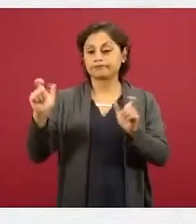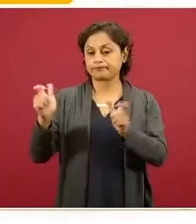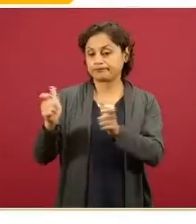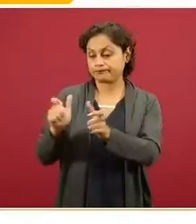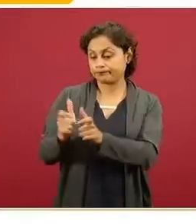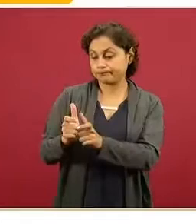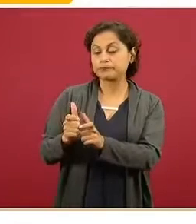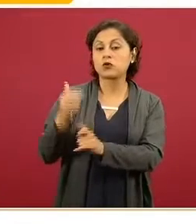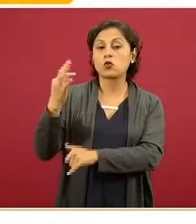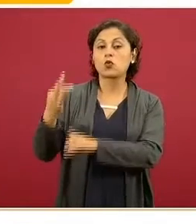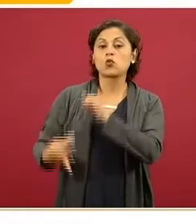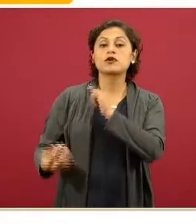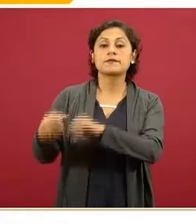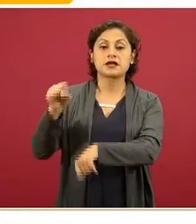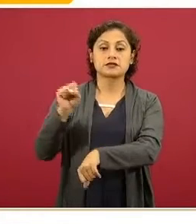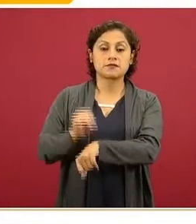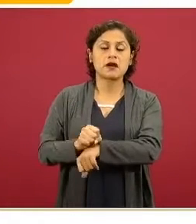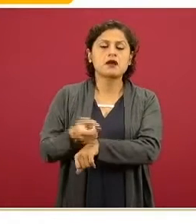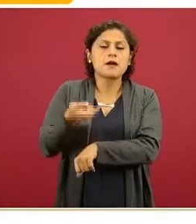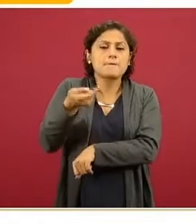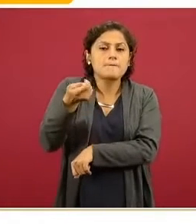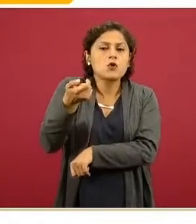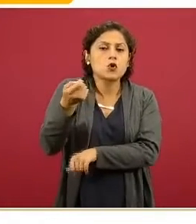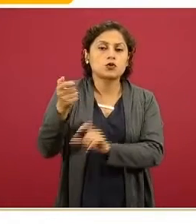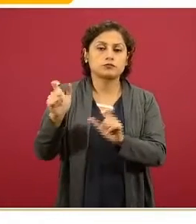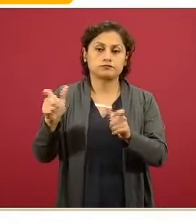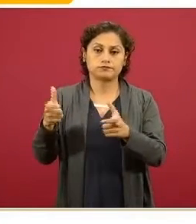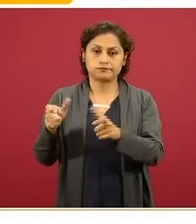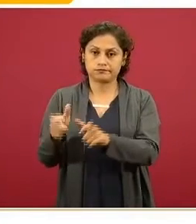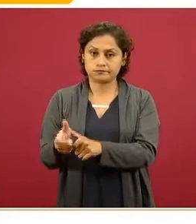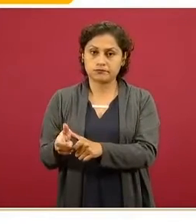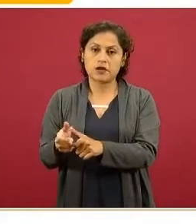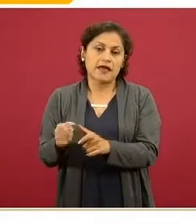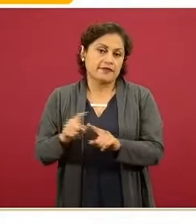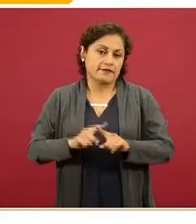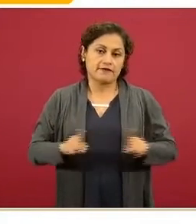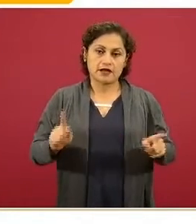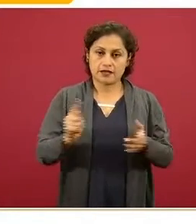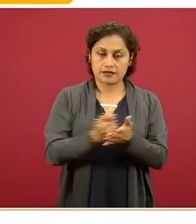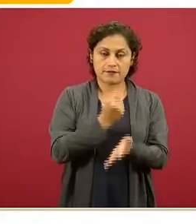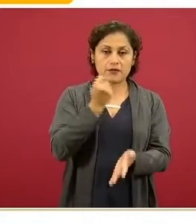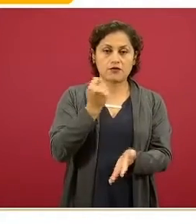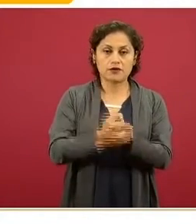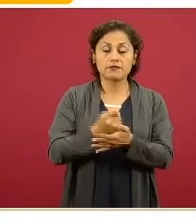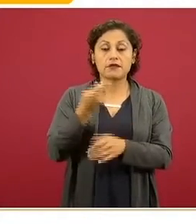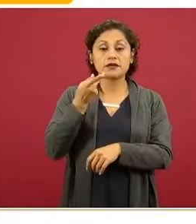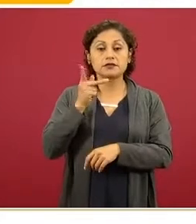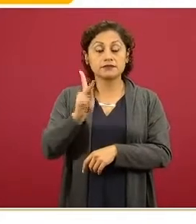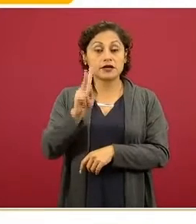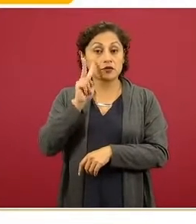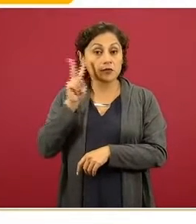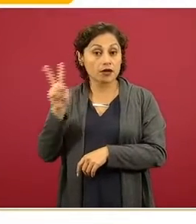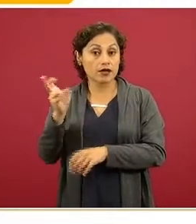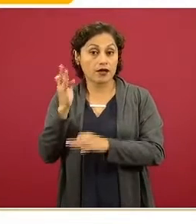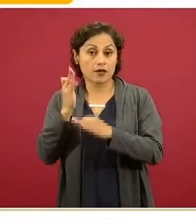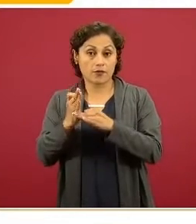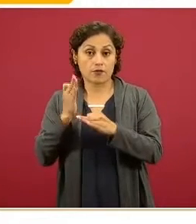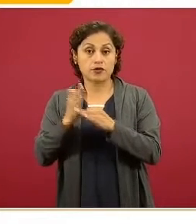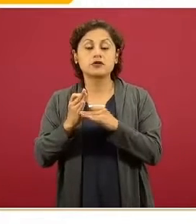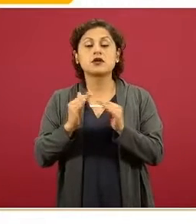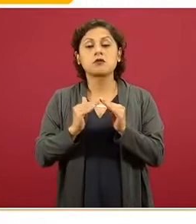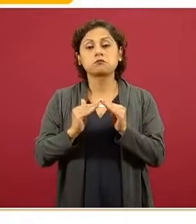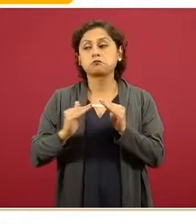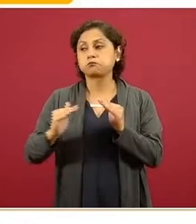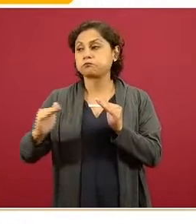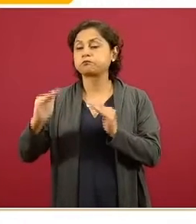semana no tiene un descenso tan importante como lo que vimos en Tamaulipas, digamos que está en este momento en el que puede estar estable y